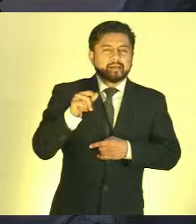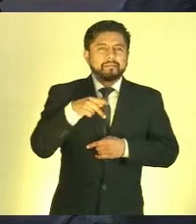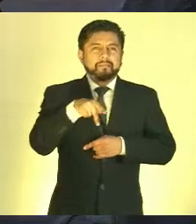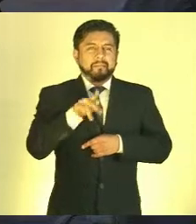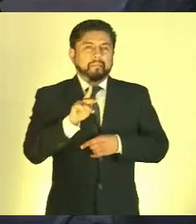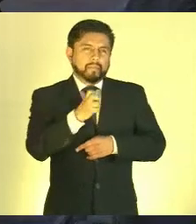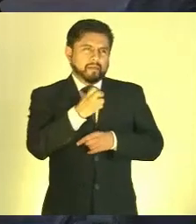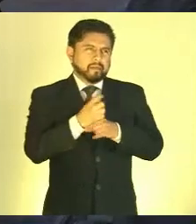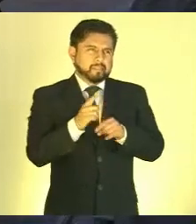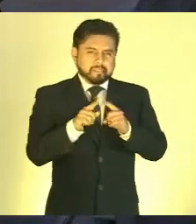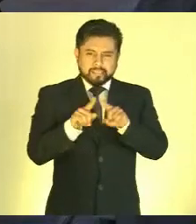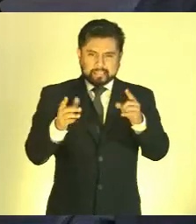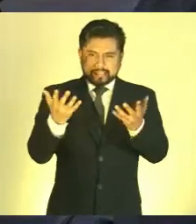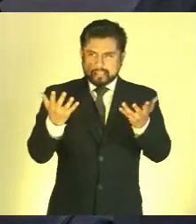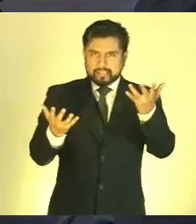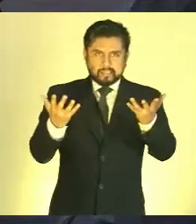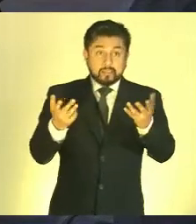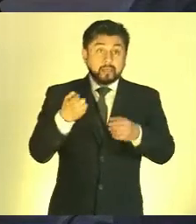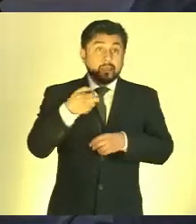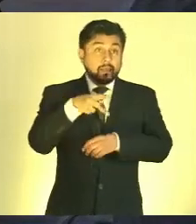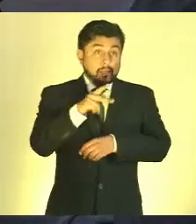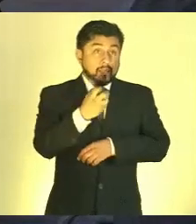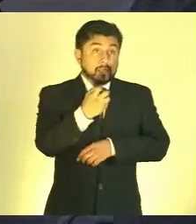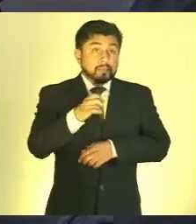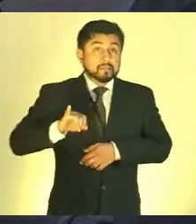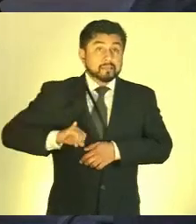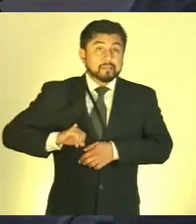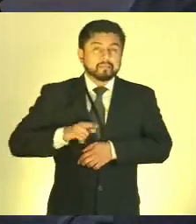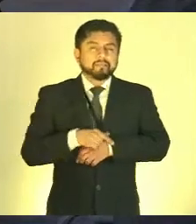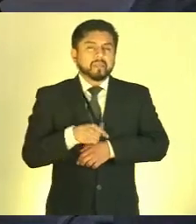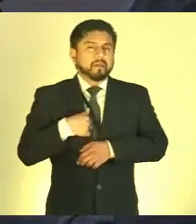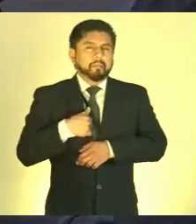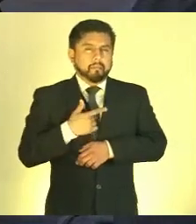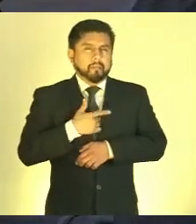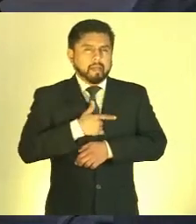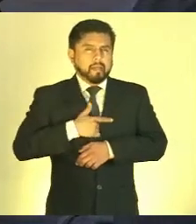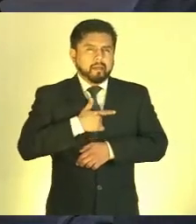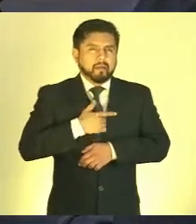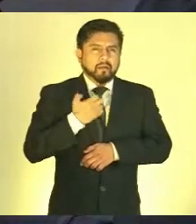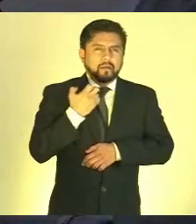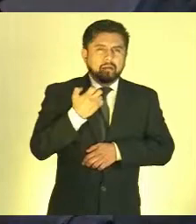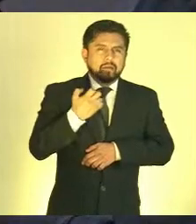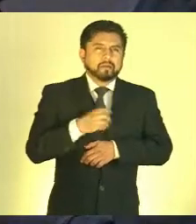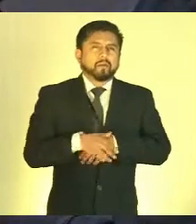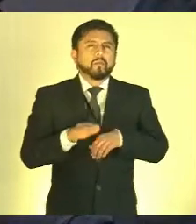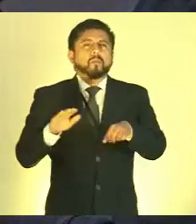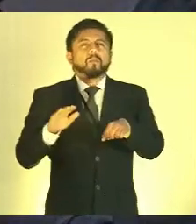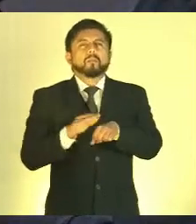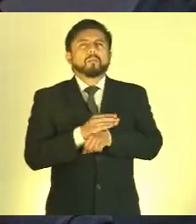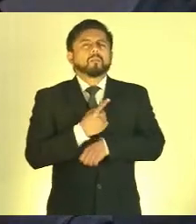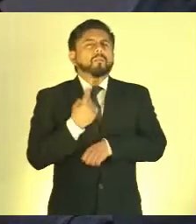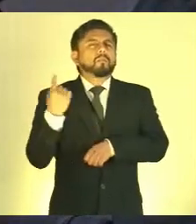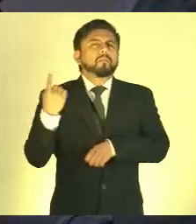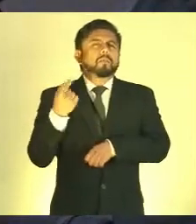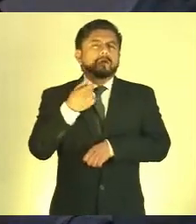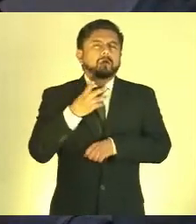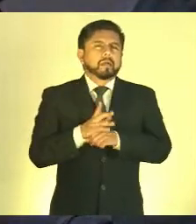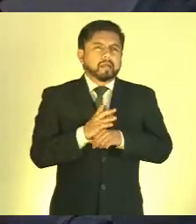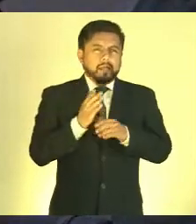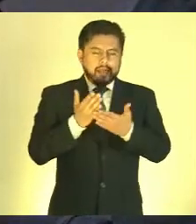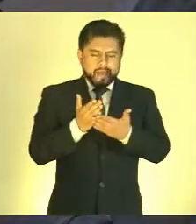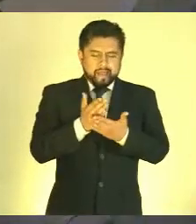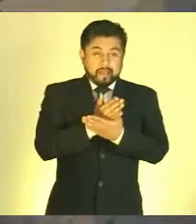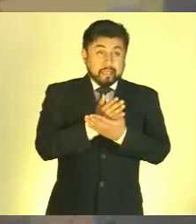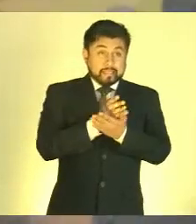casi un físico, lo cual es una maravilla. Y además me encanta por me encanta también el epígrafe